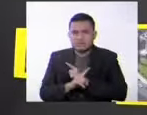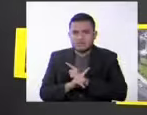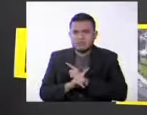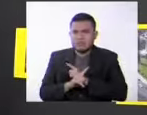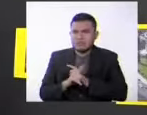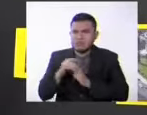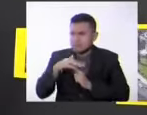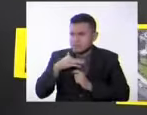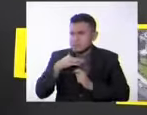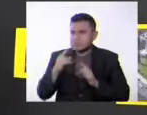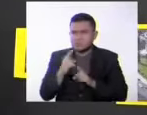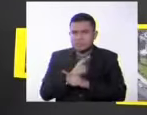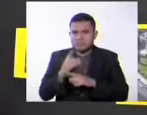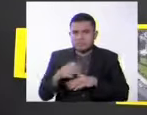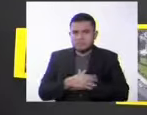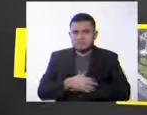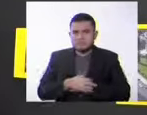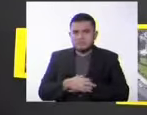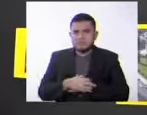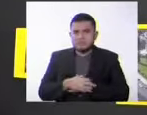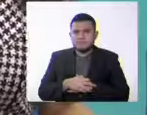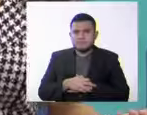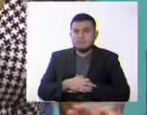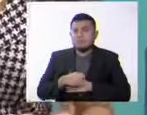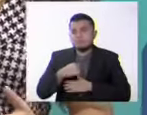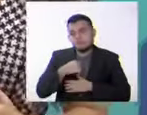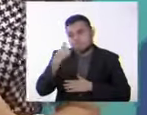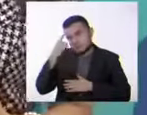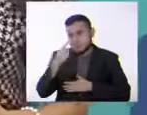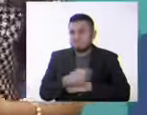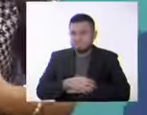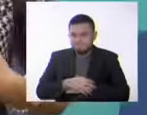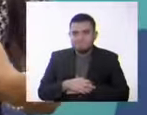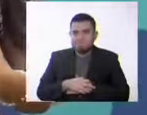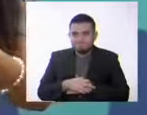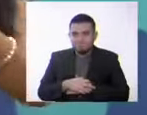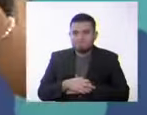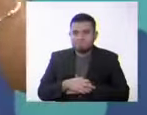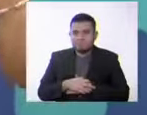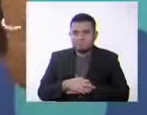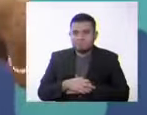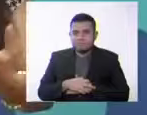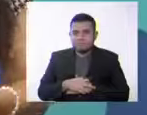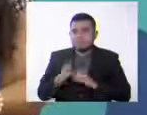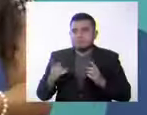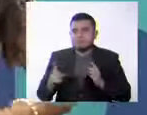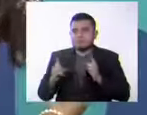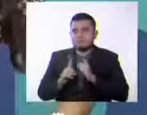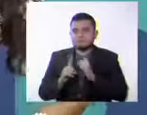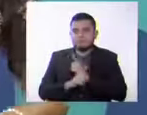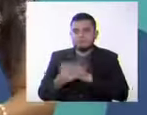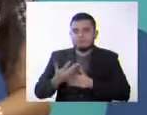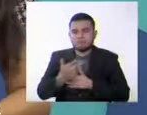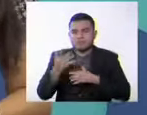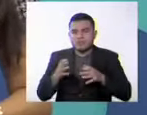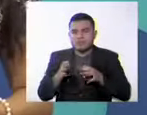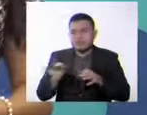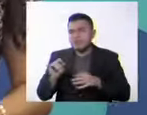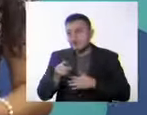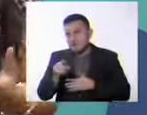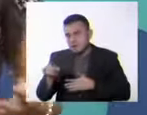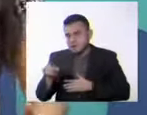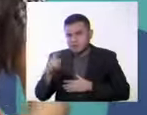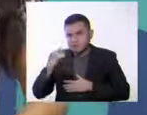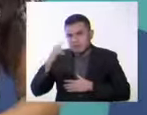ustedes cambios? Me imagino que sí, Luis, porque va cambiando la forma de cómo ellos y